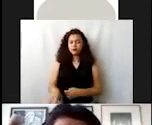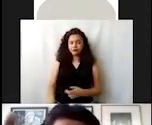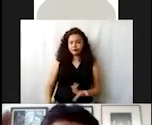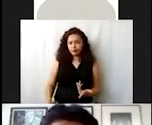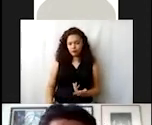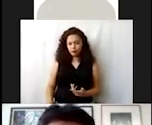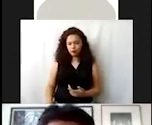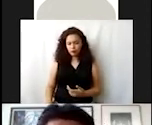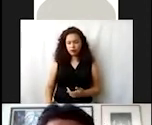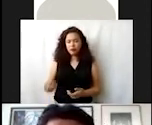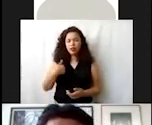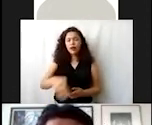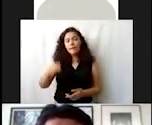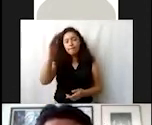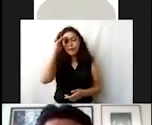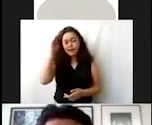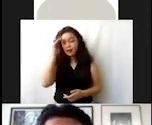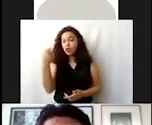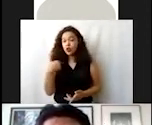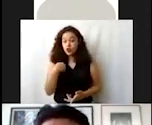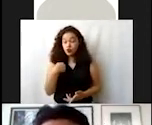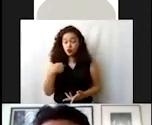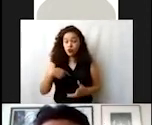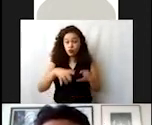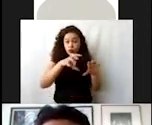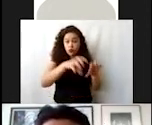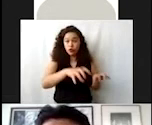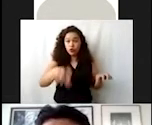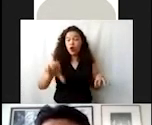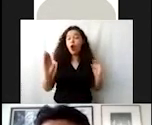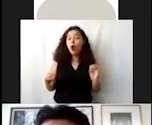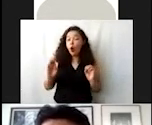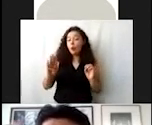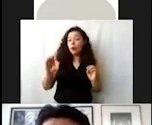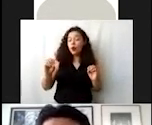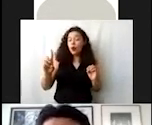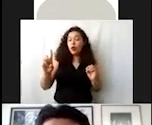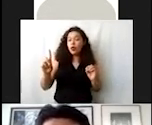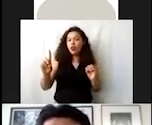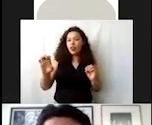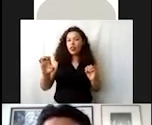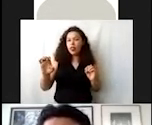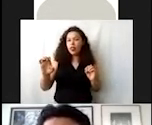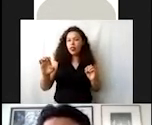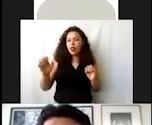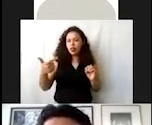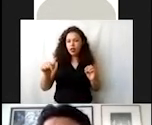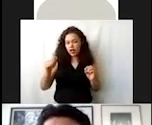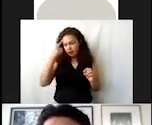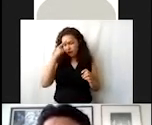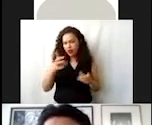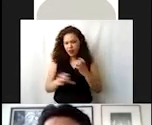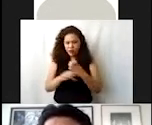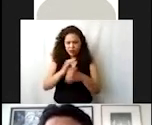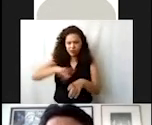que si yo tengo un establecimiento o una bodega, pues la bodega la voy a registrar como